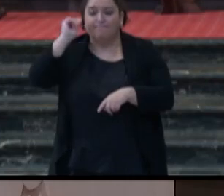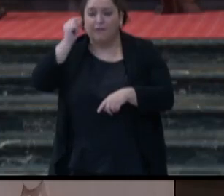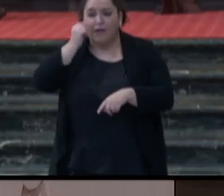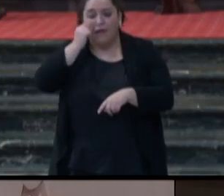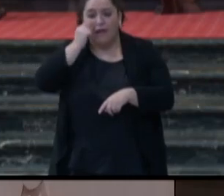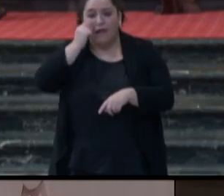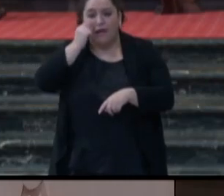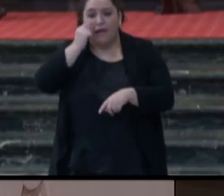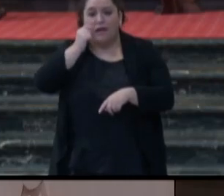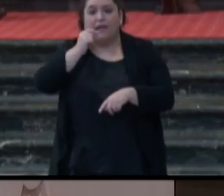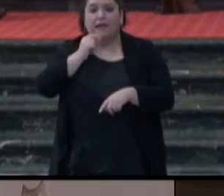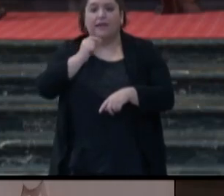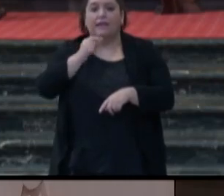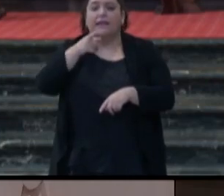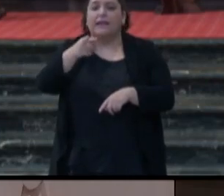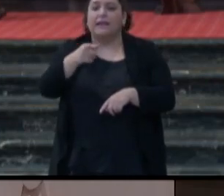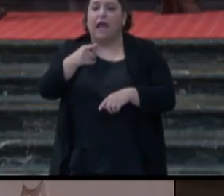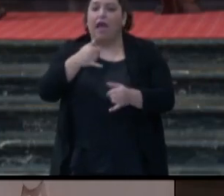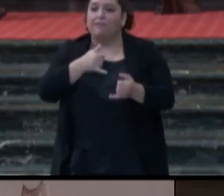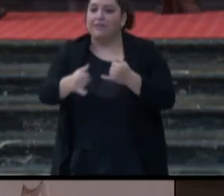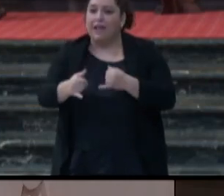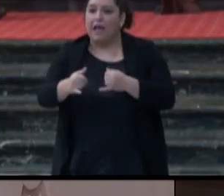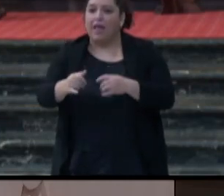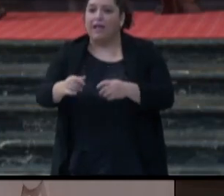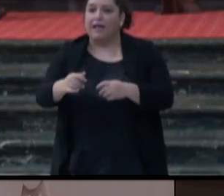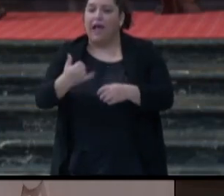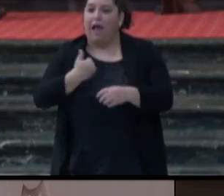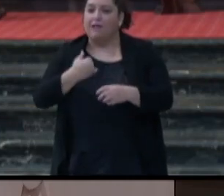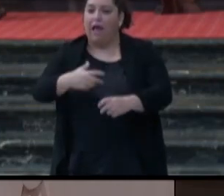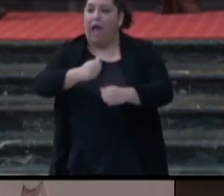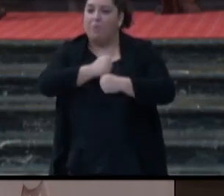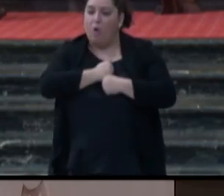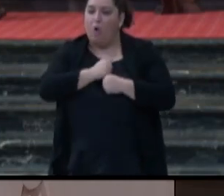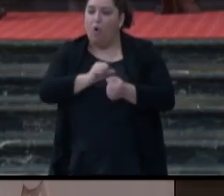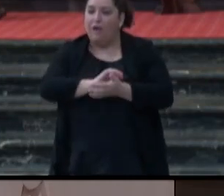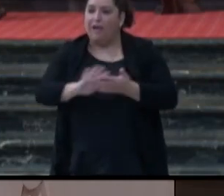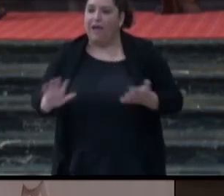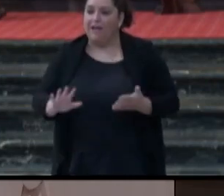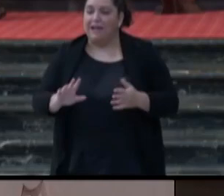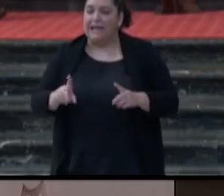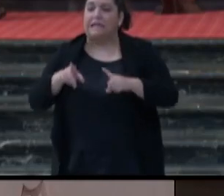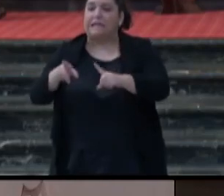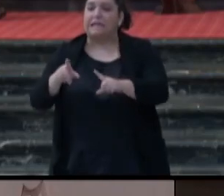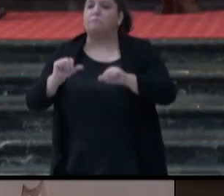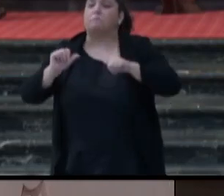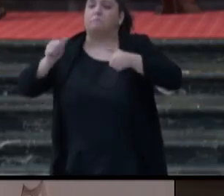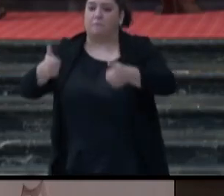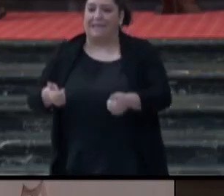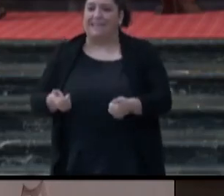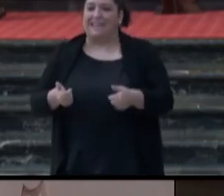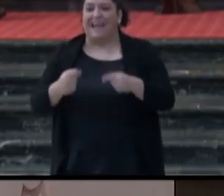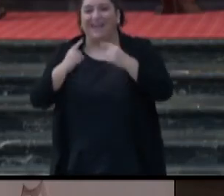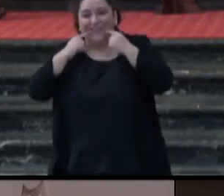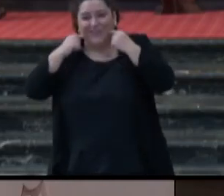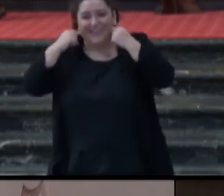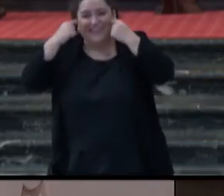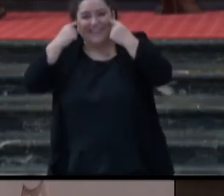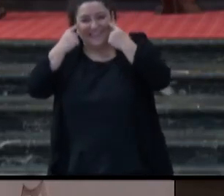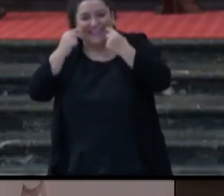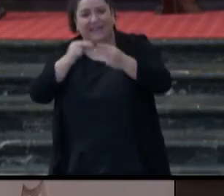de que es amada gratuitamente y empieza a hacer sus pinitos sonríe